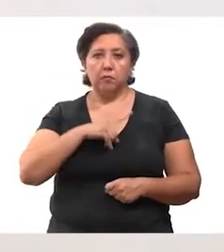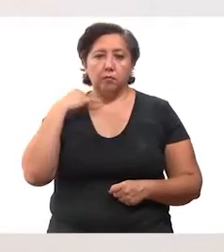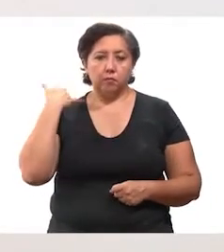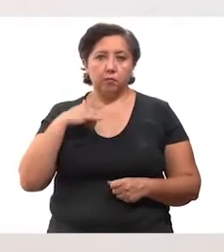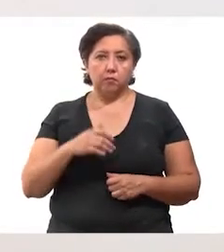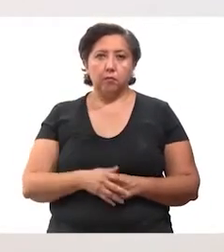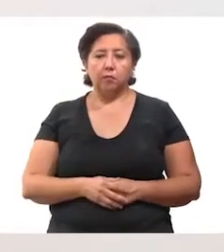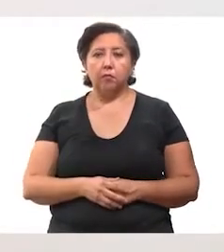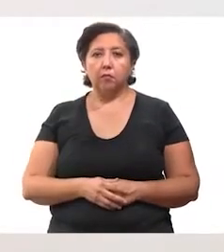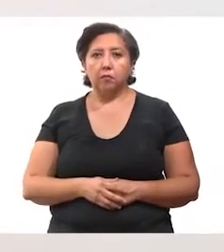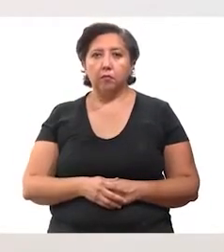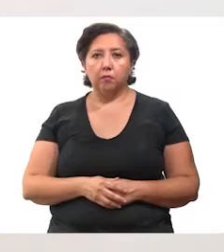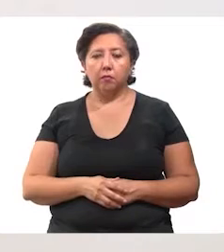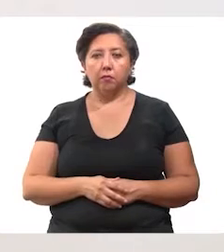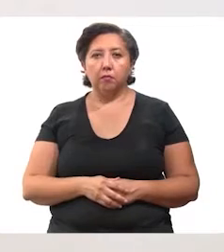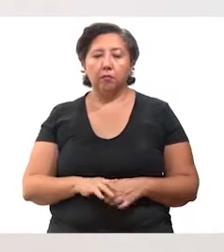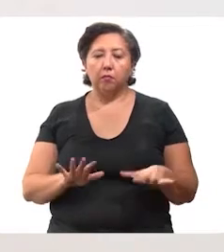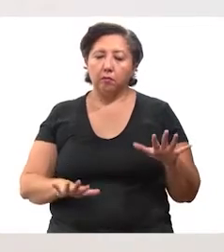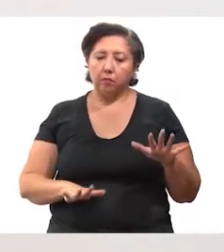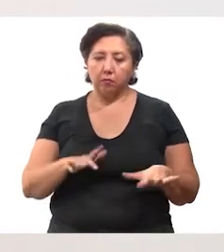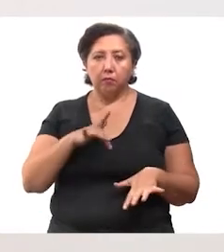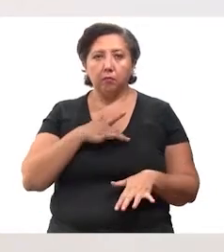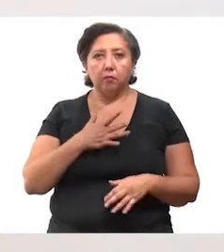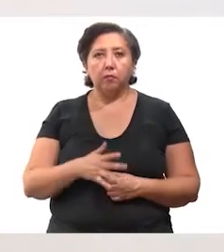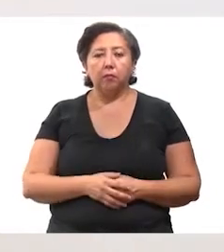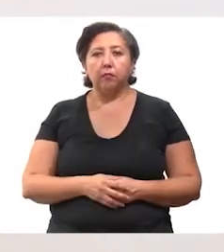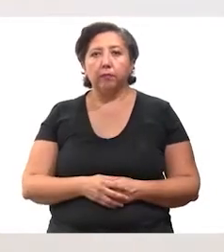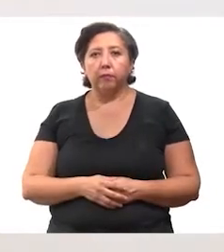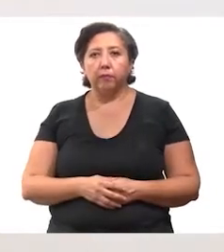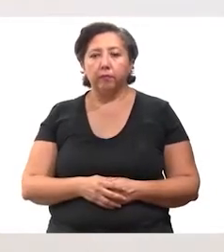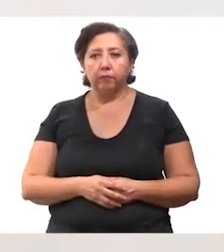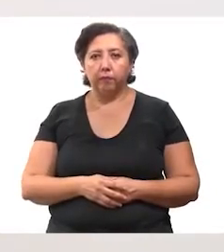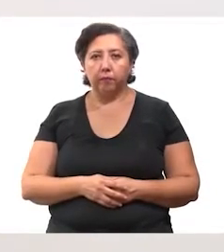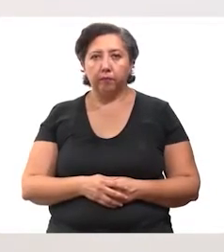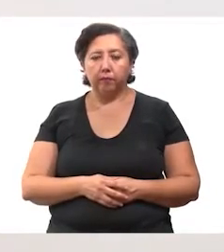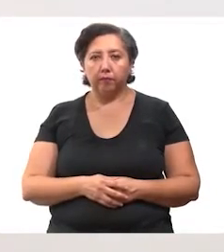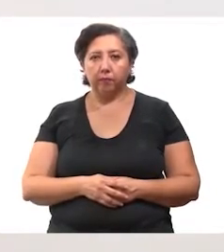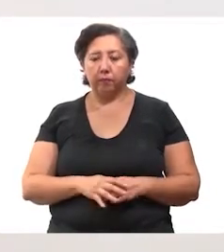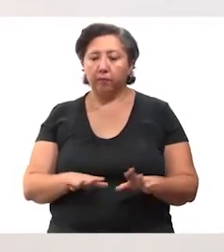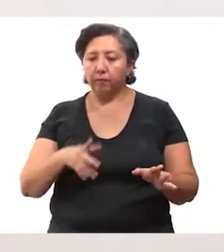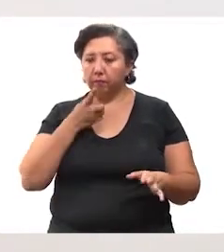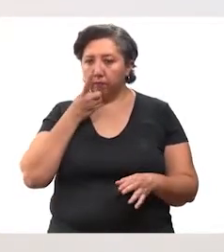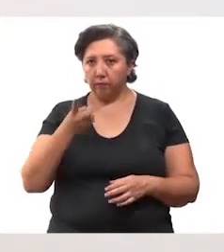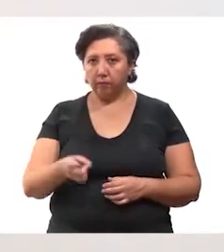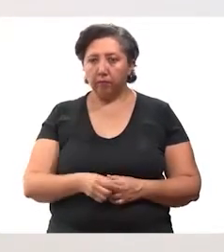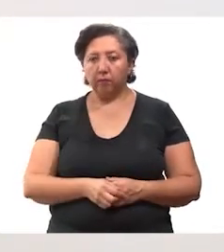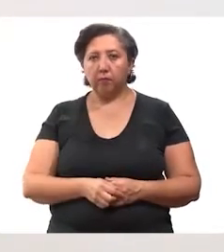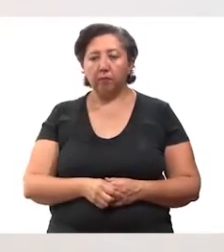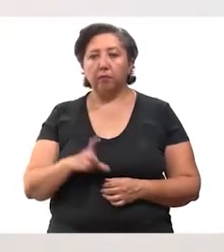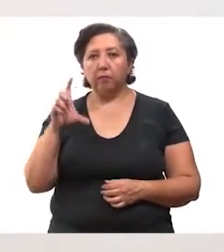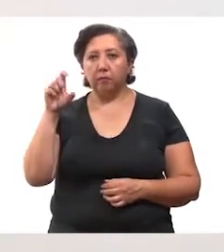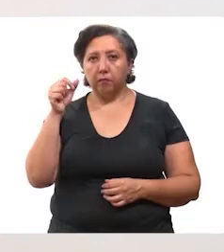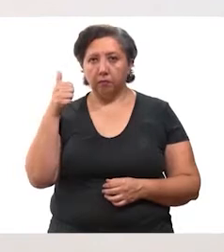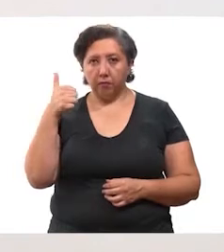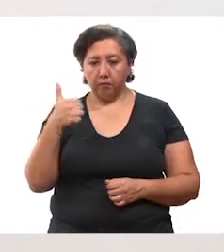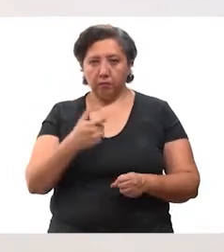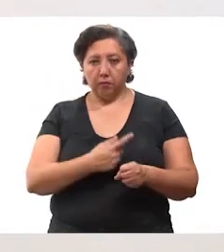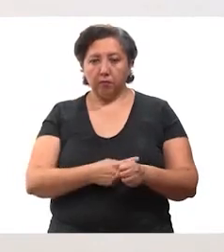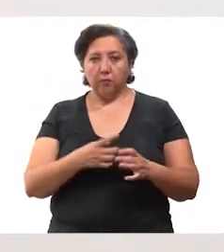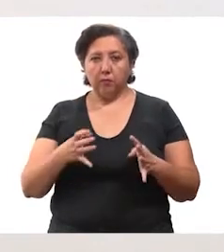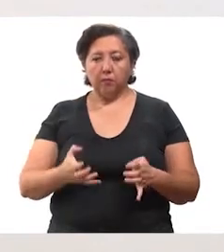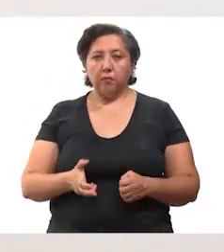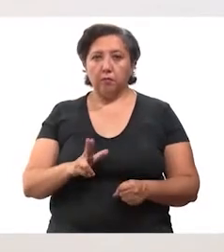la Secretaría de Salud de Yucatán. Presentan síntomas leves. Como ya se mencionó, 26 de los